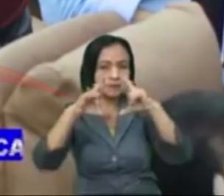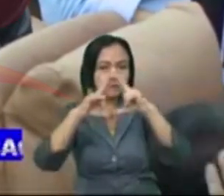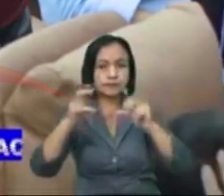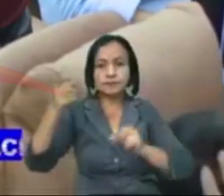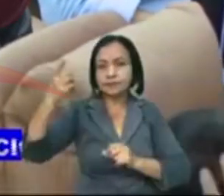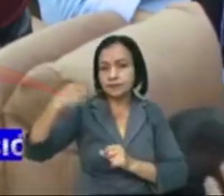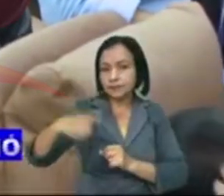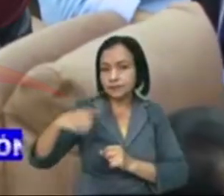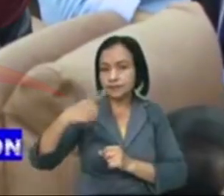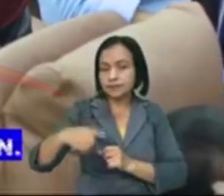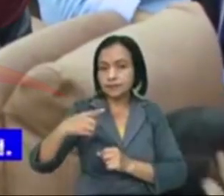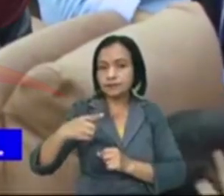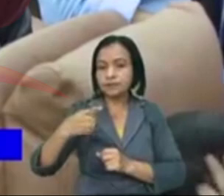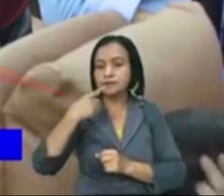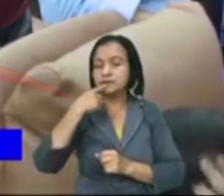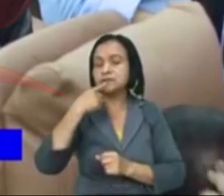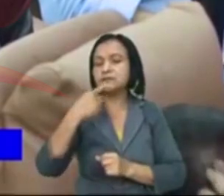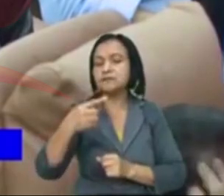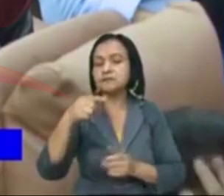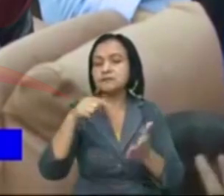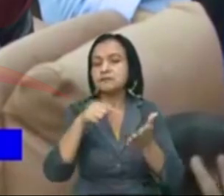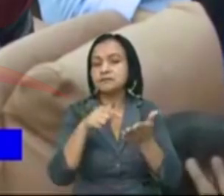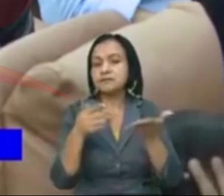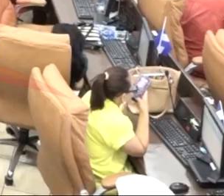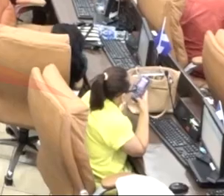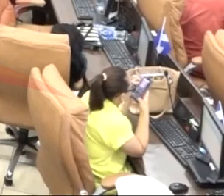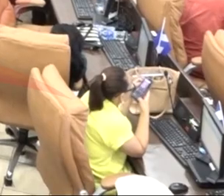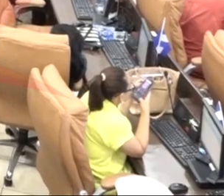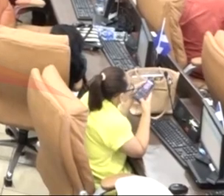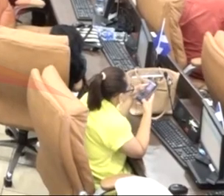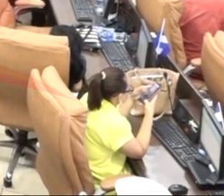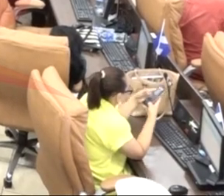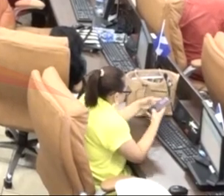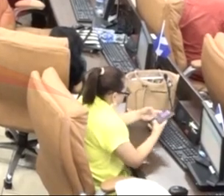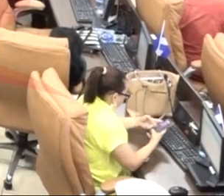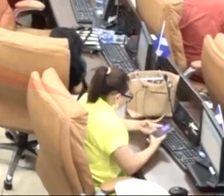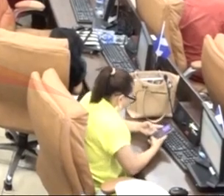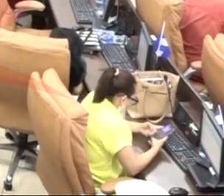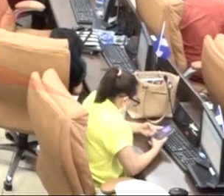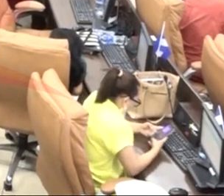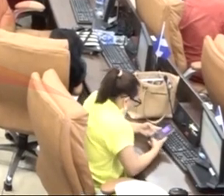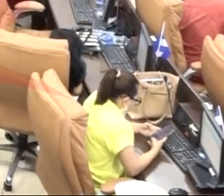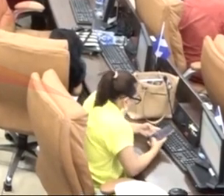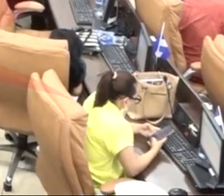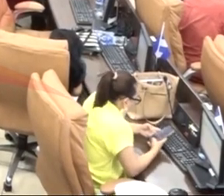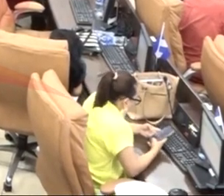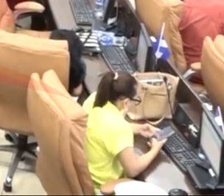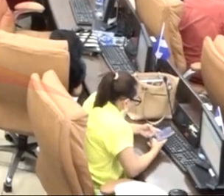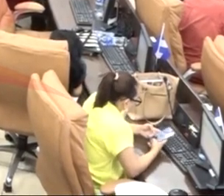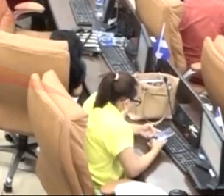derecho solamente queda como papel mojado. Noticias 12, Darlene Téllez.